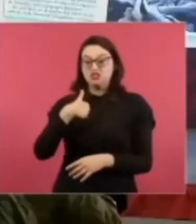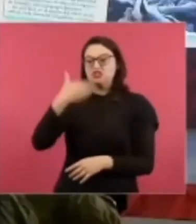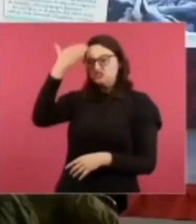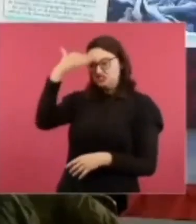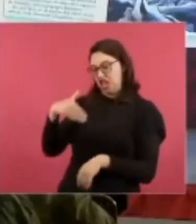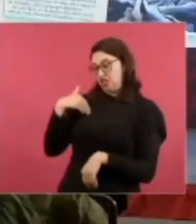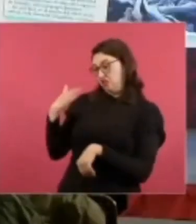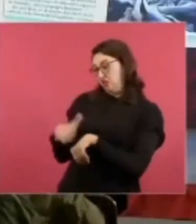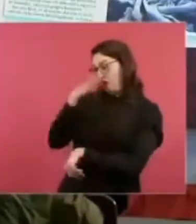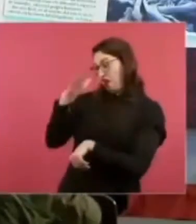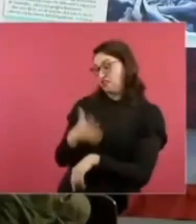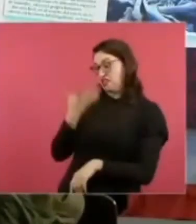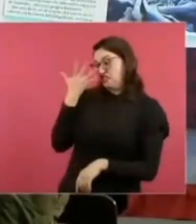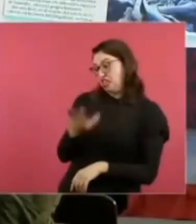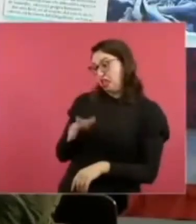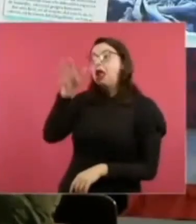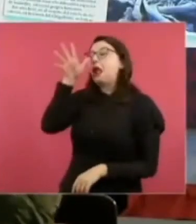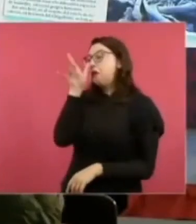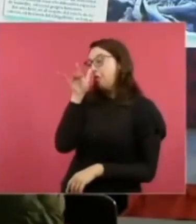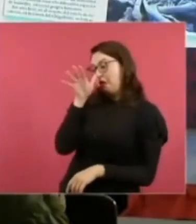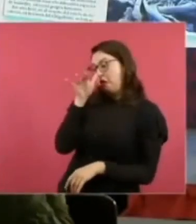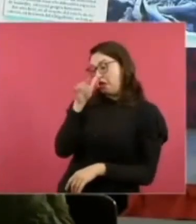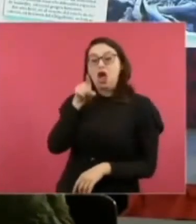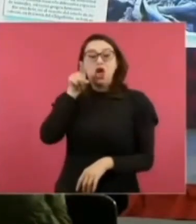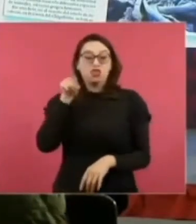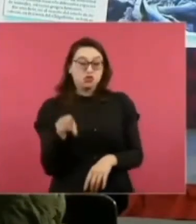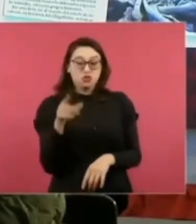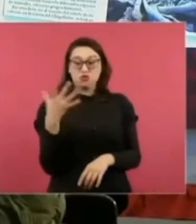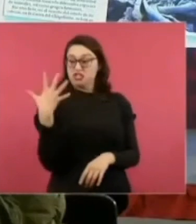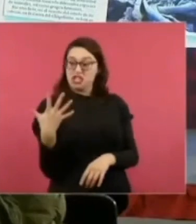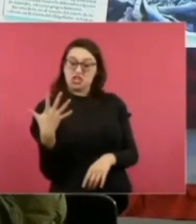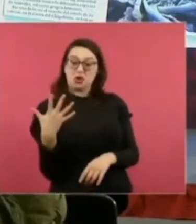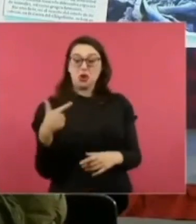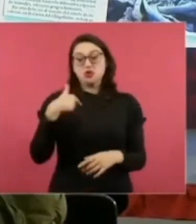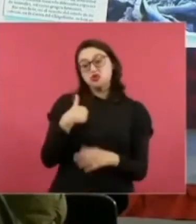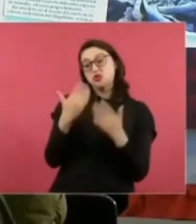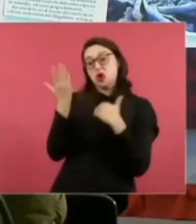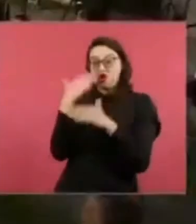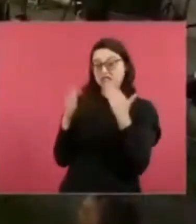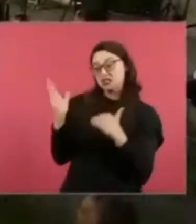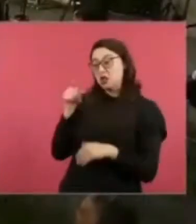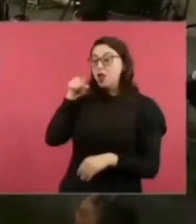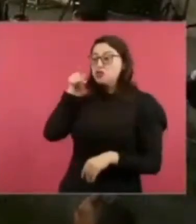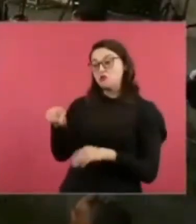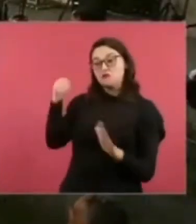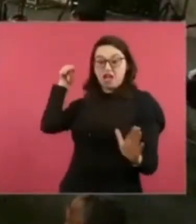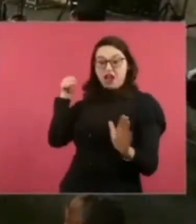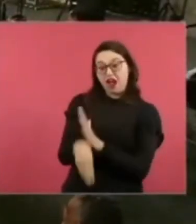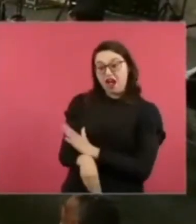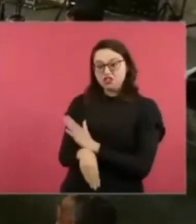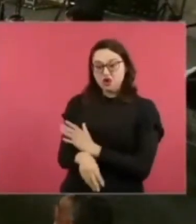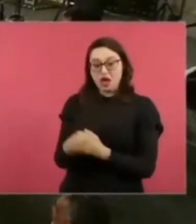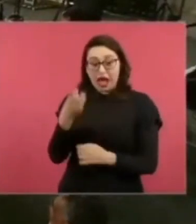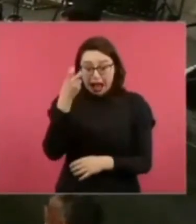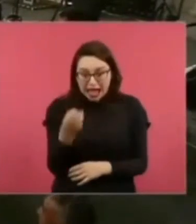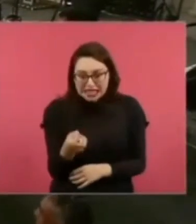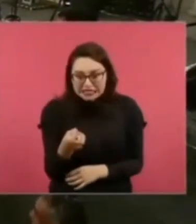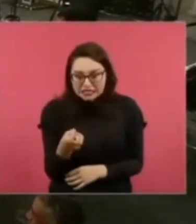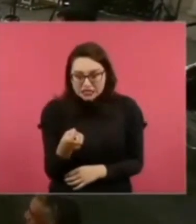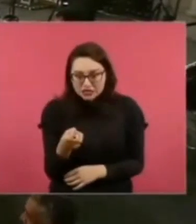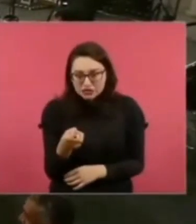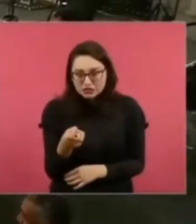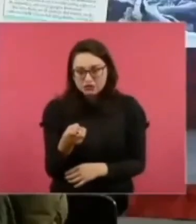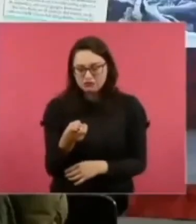una educación como la que estos tipos pretenden. A mí me parece que está muy bien este